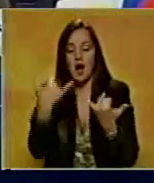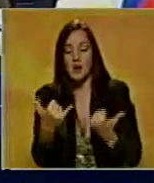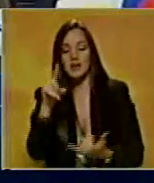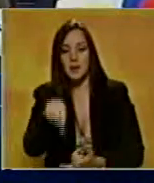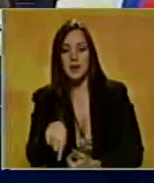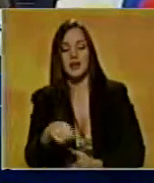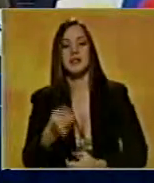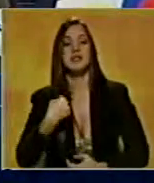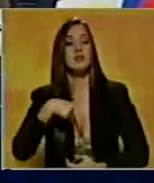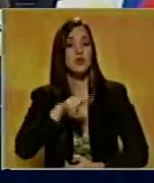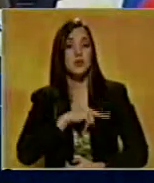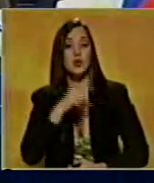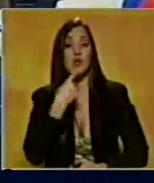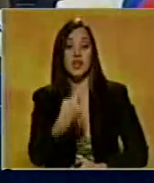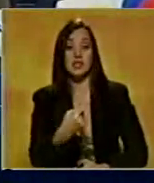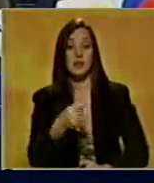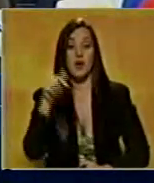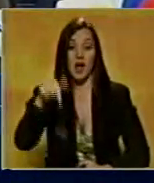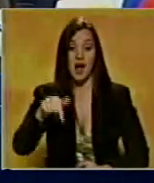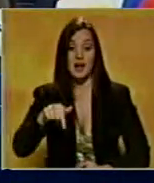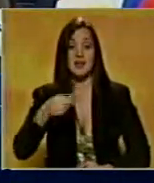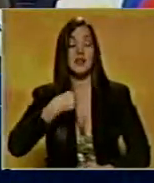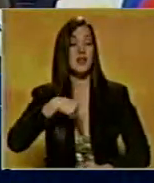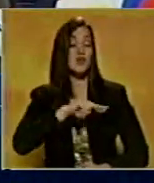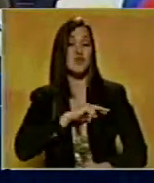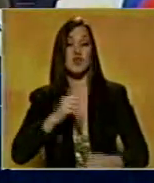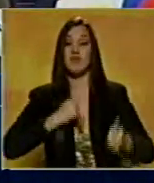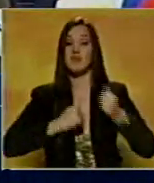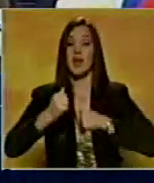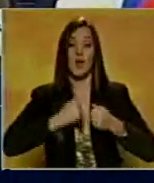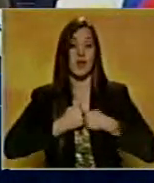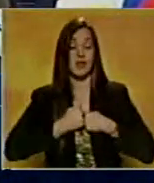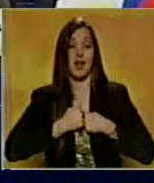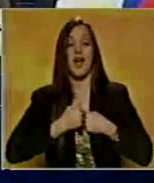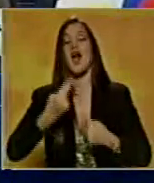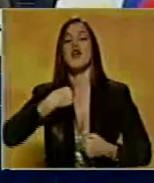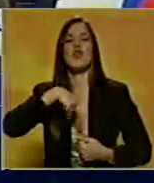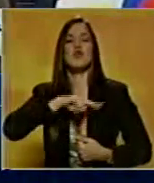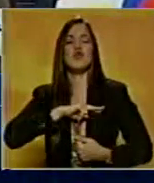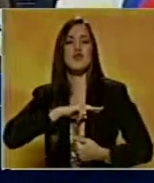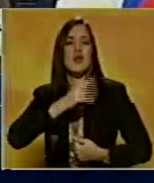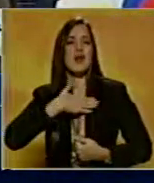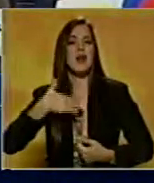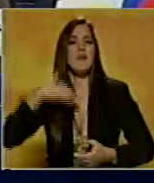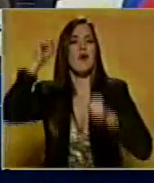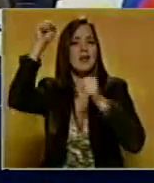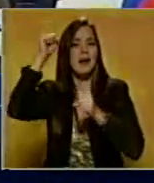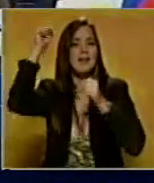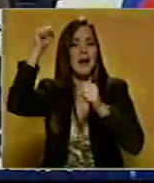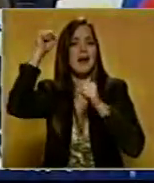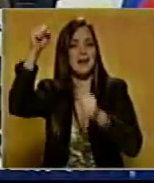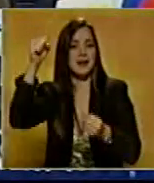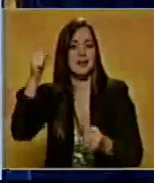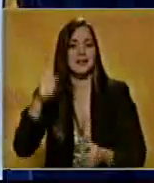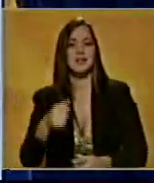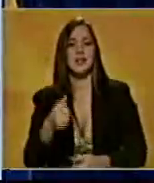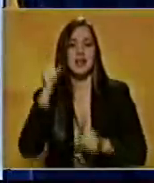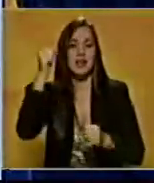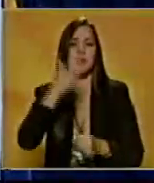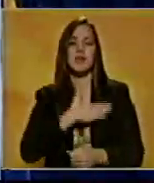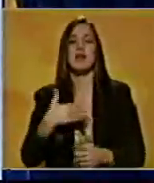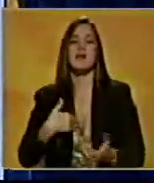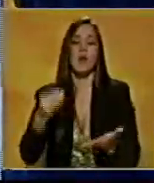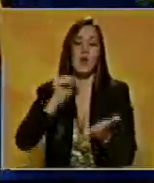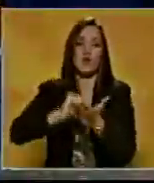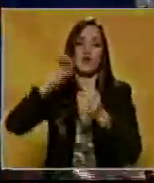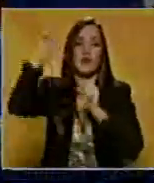nosotros somos bien egoístas aquí en Marinos. Nosotros no sabemos otra cosa que hacer sino ganar. Entre más ganamos, más queremos ganar. Los otros